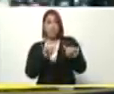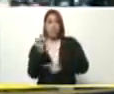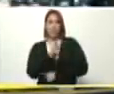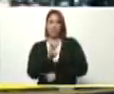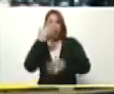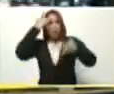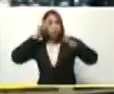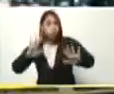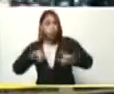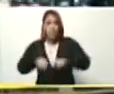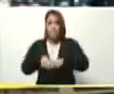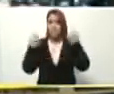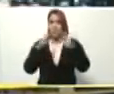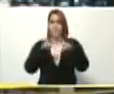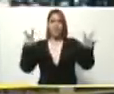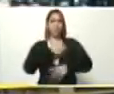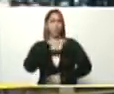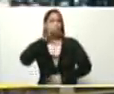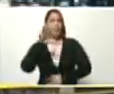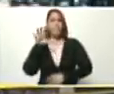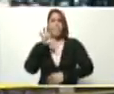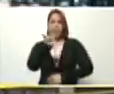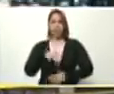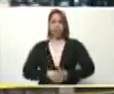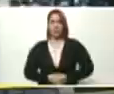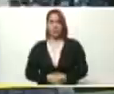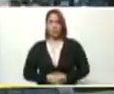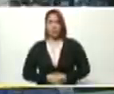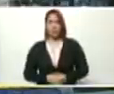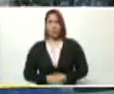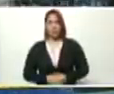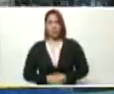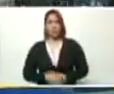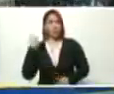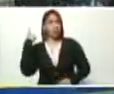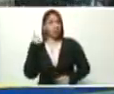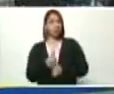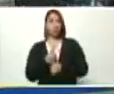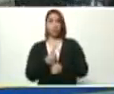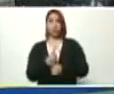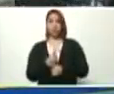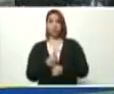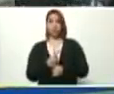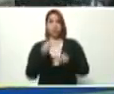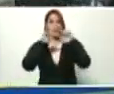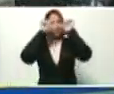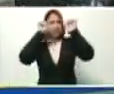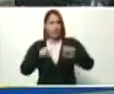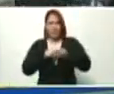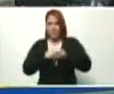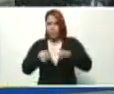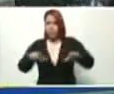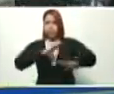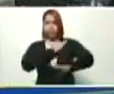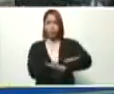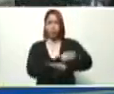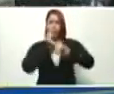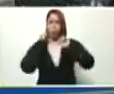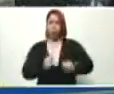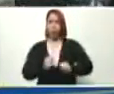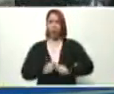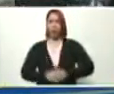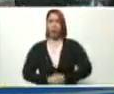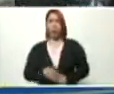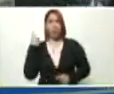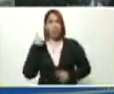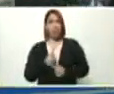perturbar la paz y la soberanía del país. Ha sido y es pertinente los sistemas de despliegue de fuerza. Tiene